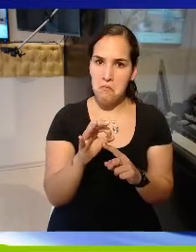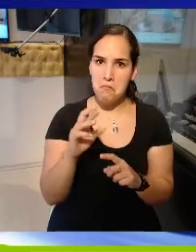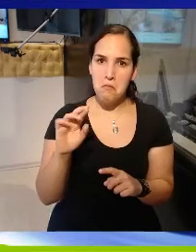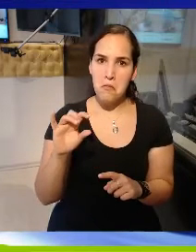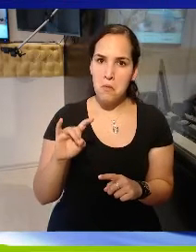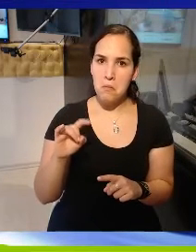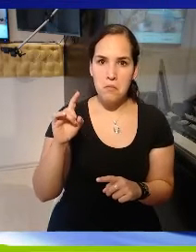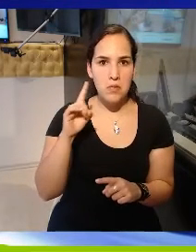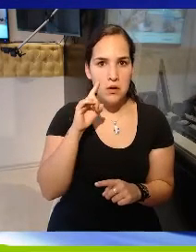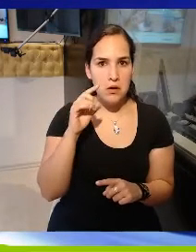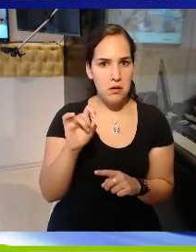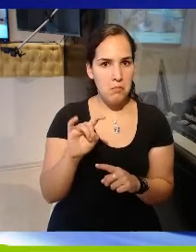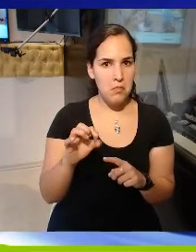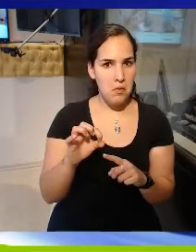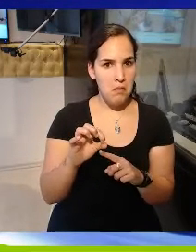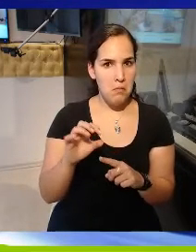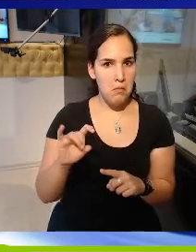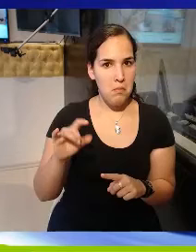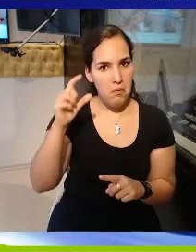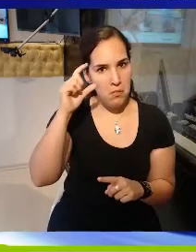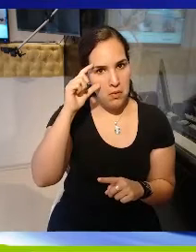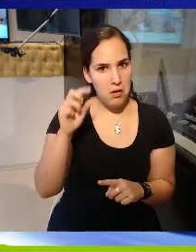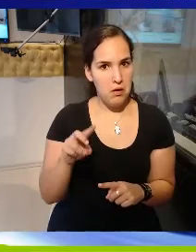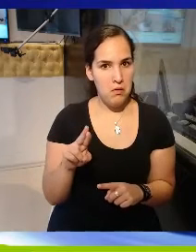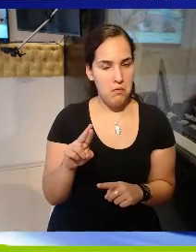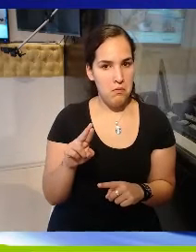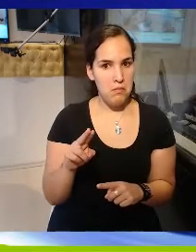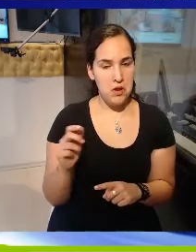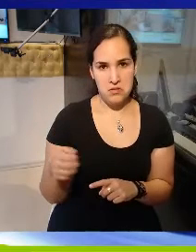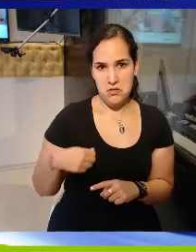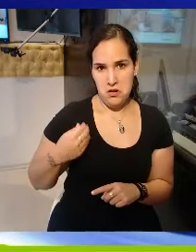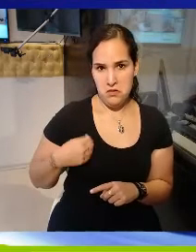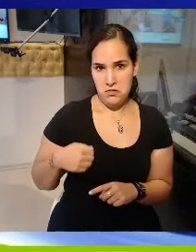tengo. ¿De dónde es este chico? Es argentino. ¿Argentino? ¿De qué ciudad? ¿Tiene algún dato?